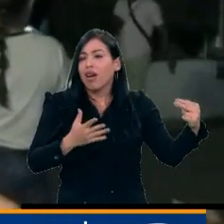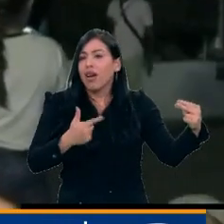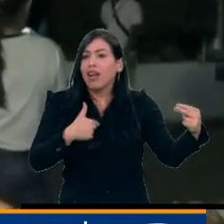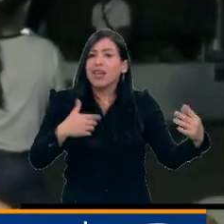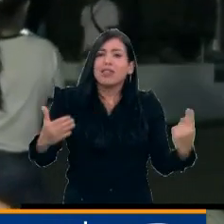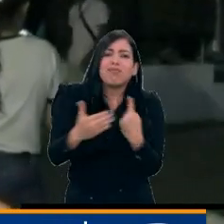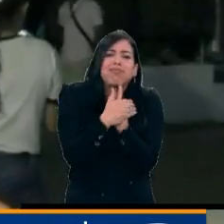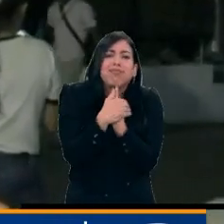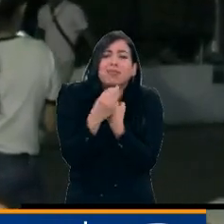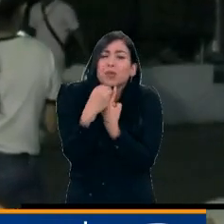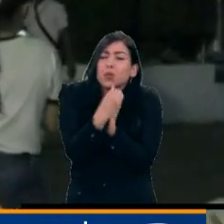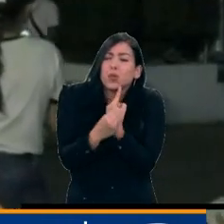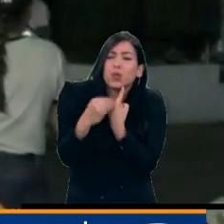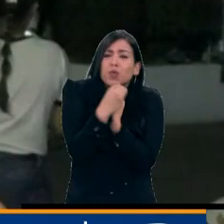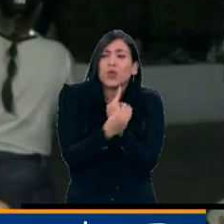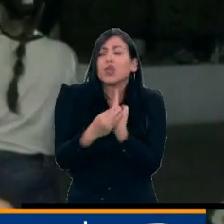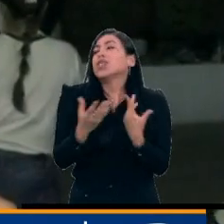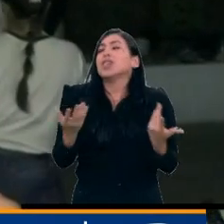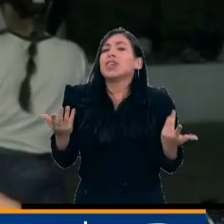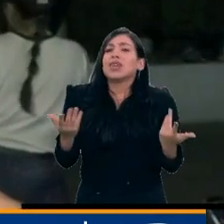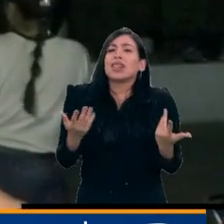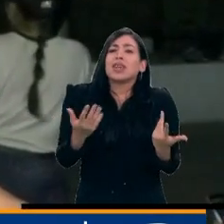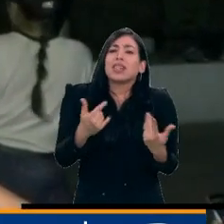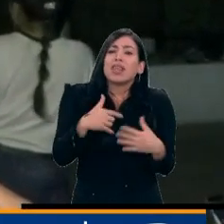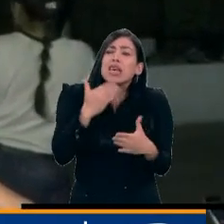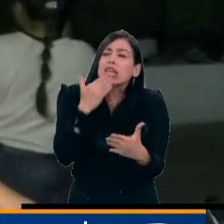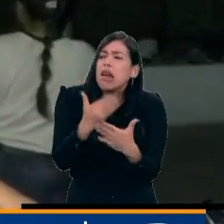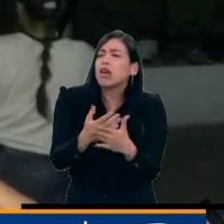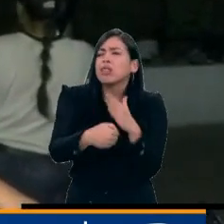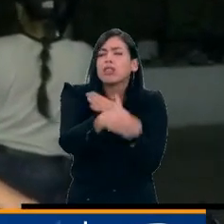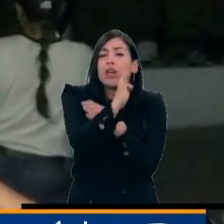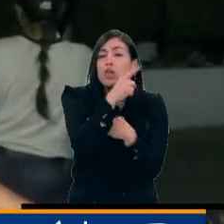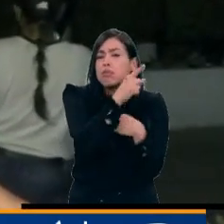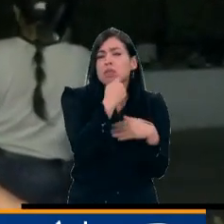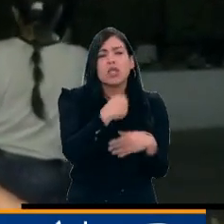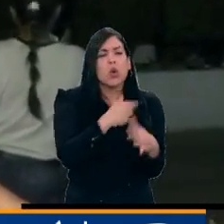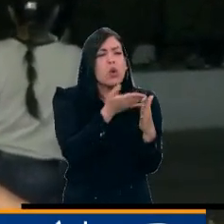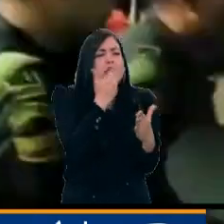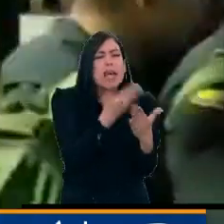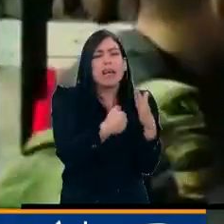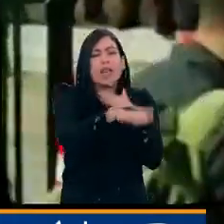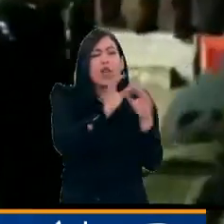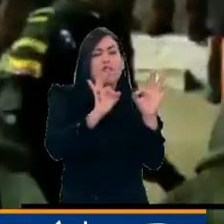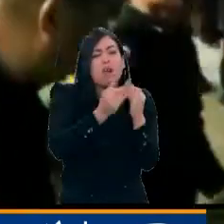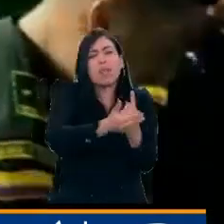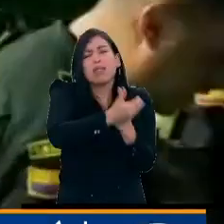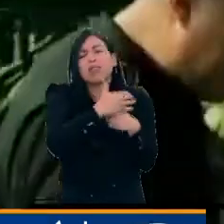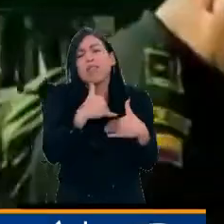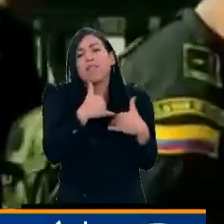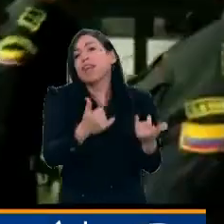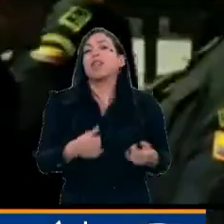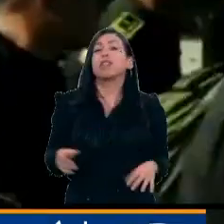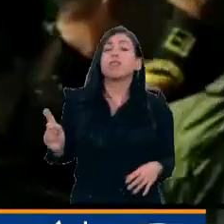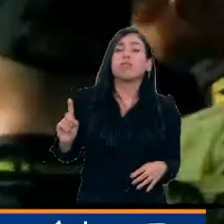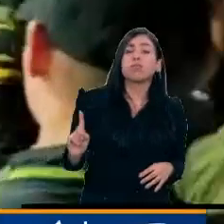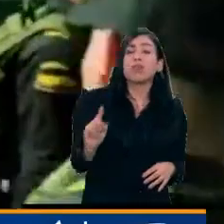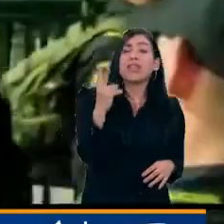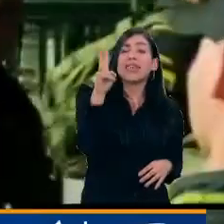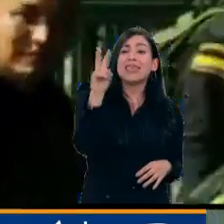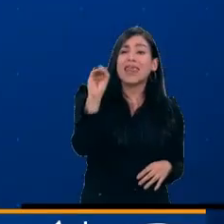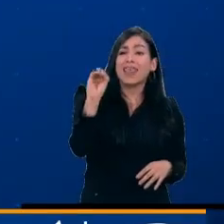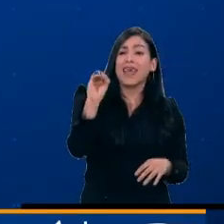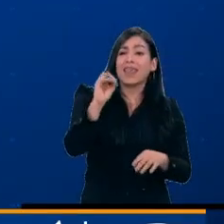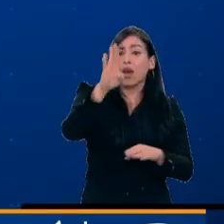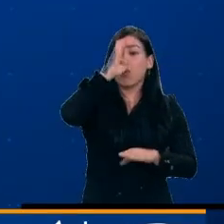fue a abrazarnos y decirle que le había dado muchas gracias a Dios por estar aquí de nuevo con nosotros. Los 70 policías llegaron